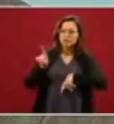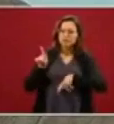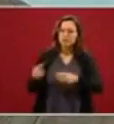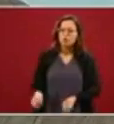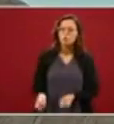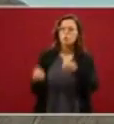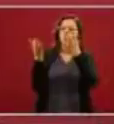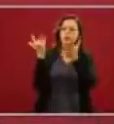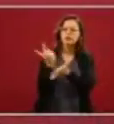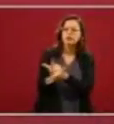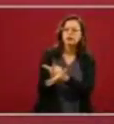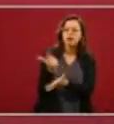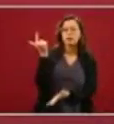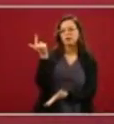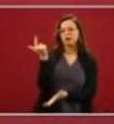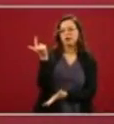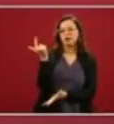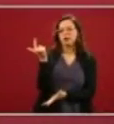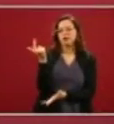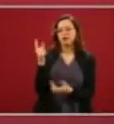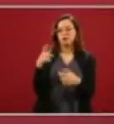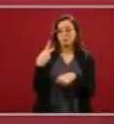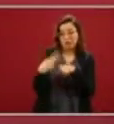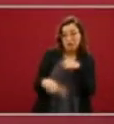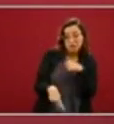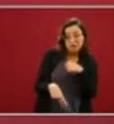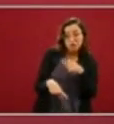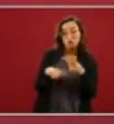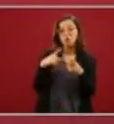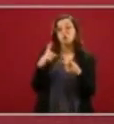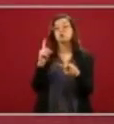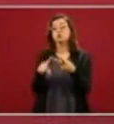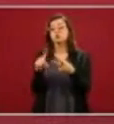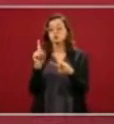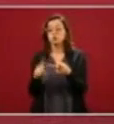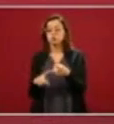peligro, como en términos de los mecanismos